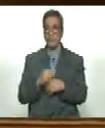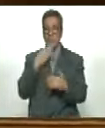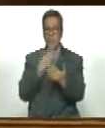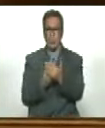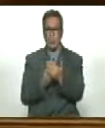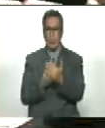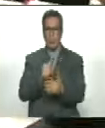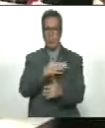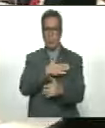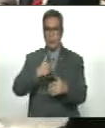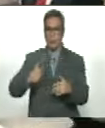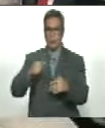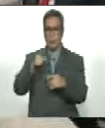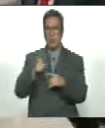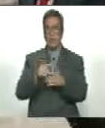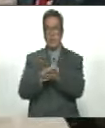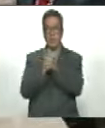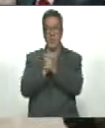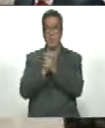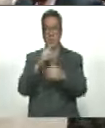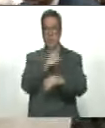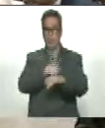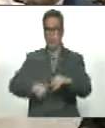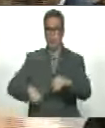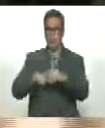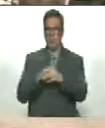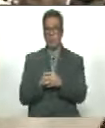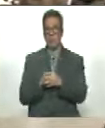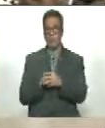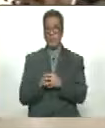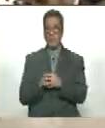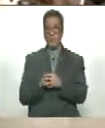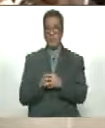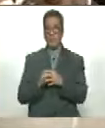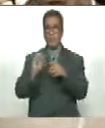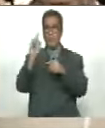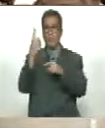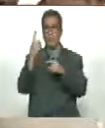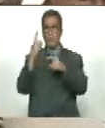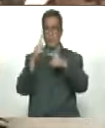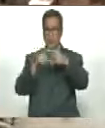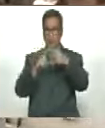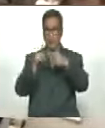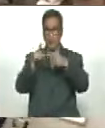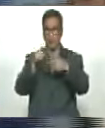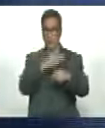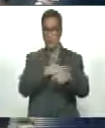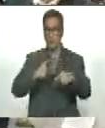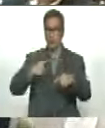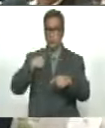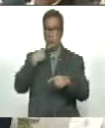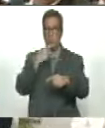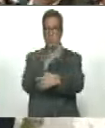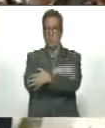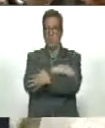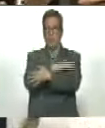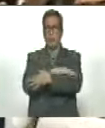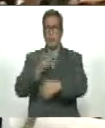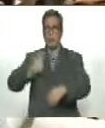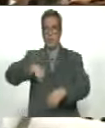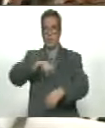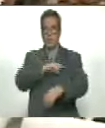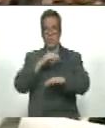Gracias, querido camarada presidente. En primer lugar, yo quisiera felicitar a nuestra